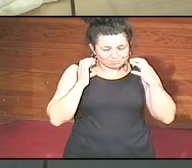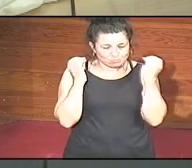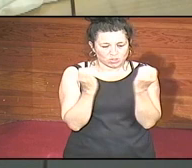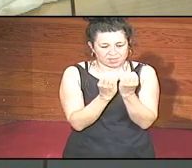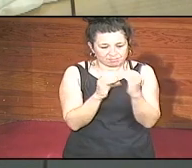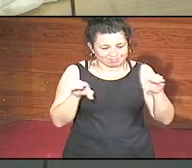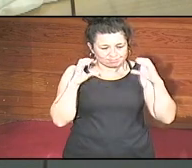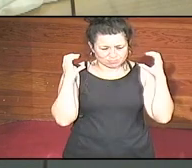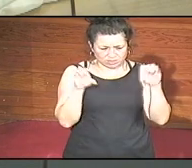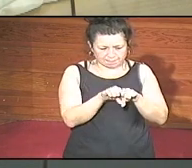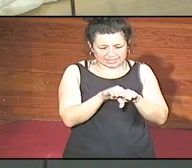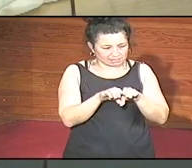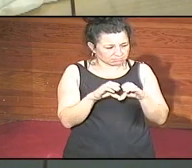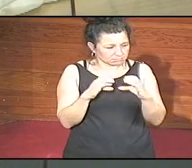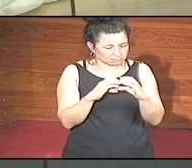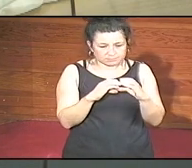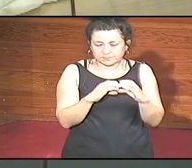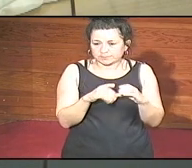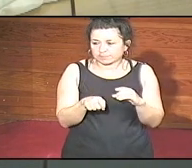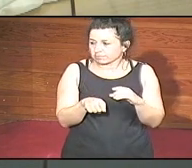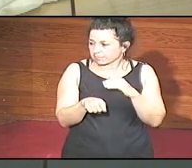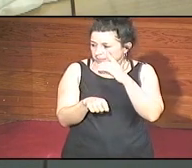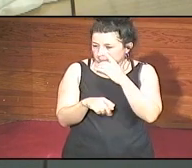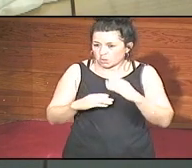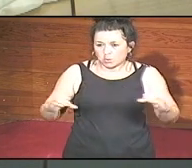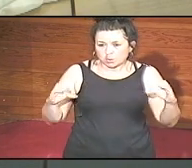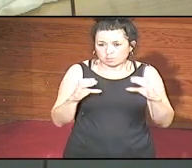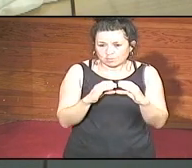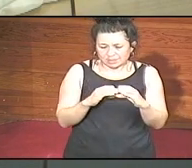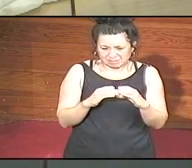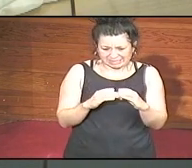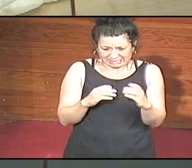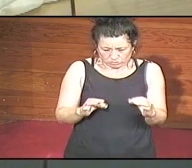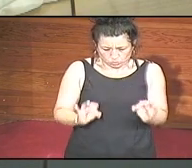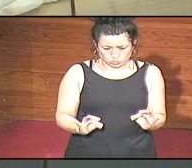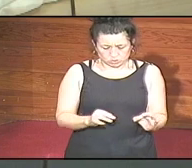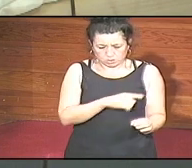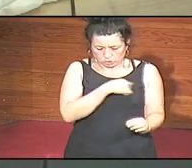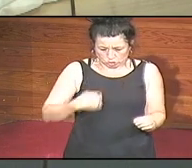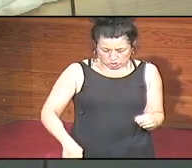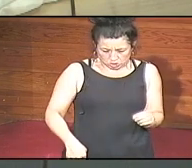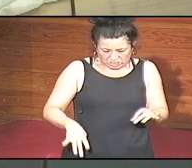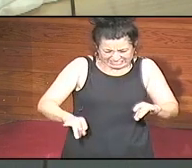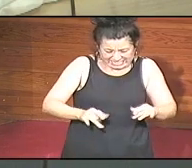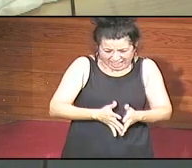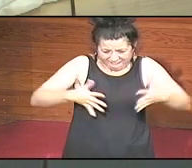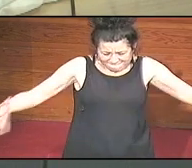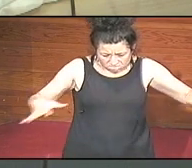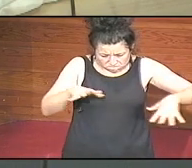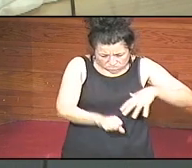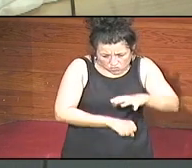además por ellos que acaban de arrasar los chinos habían comprado una extensión enorme de tierras aprovechándose